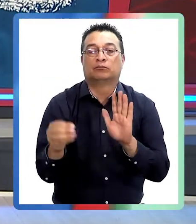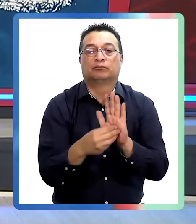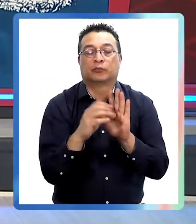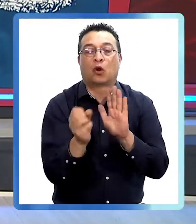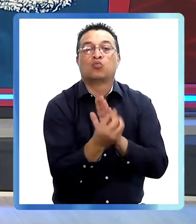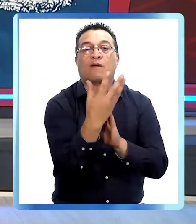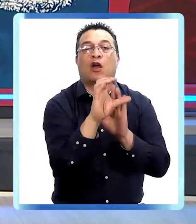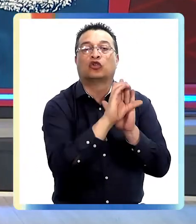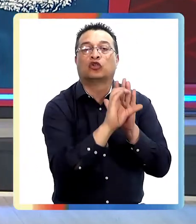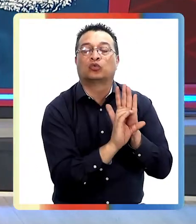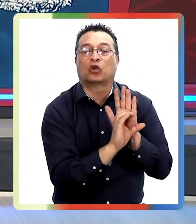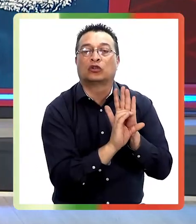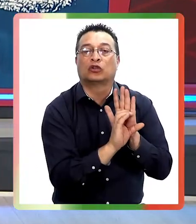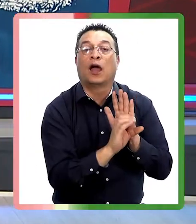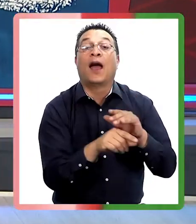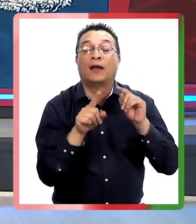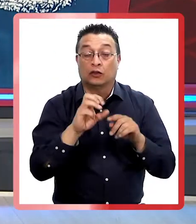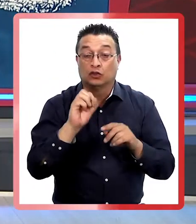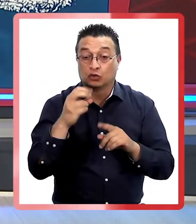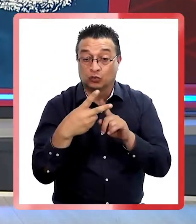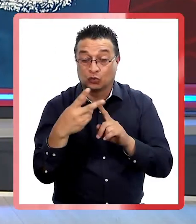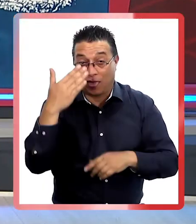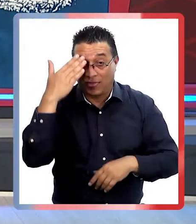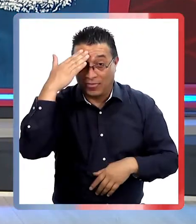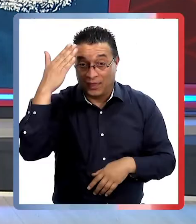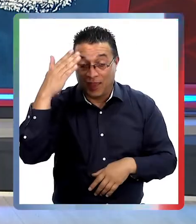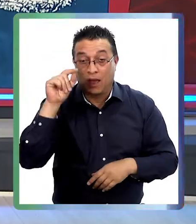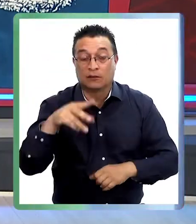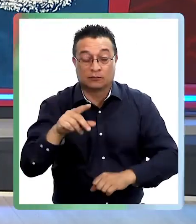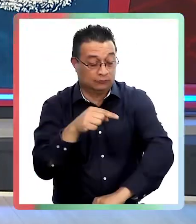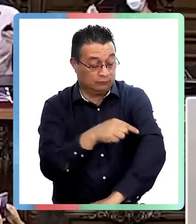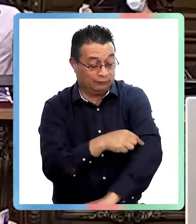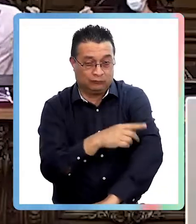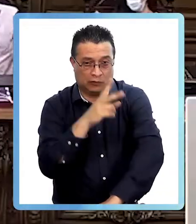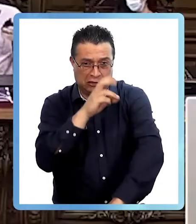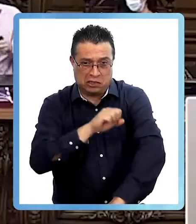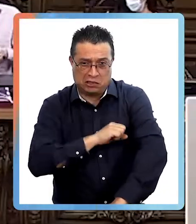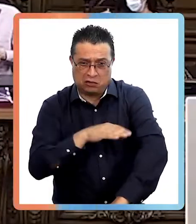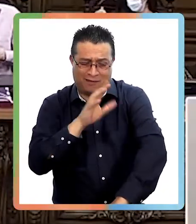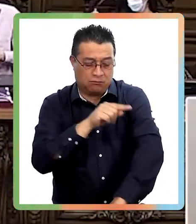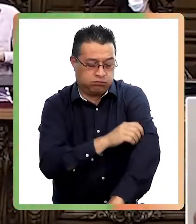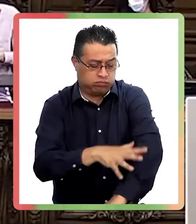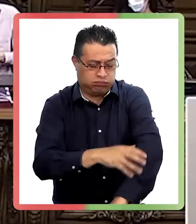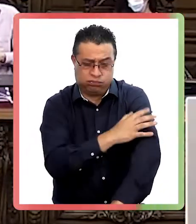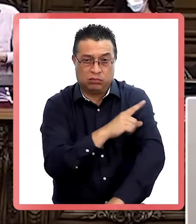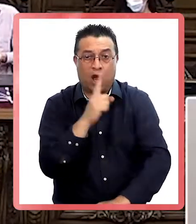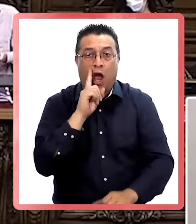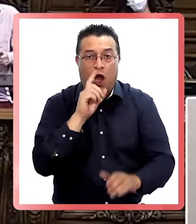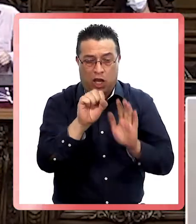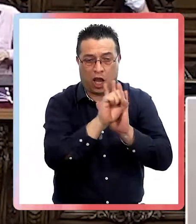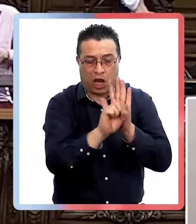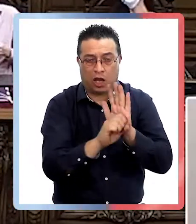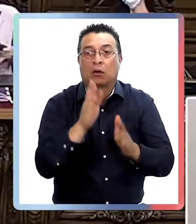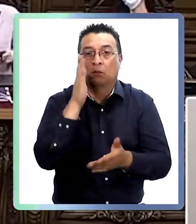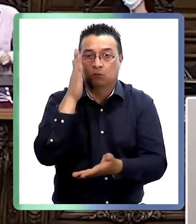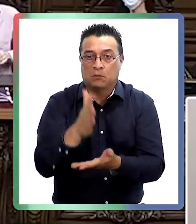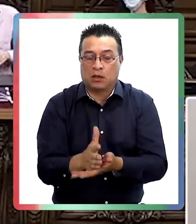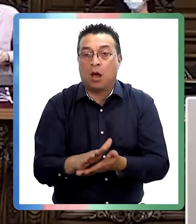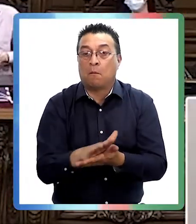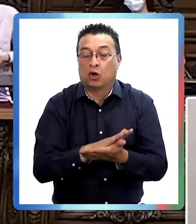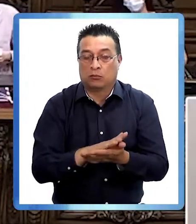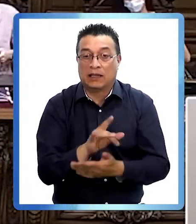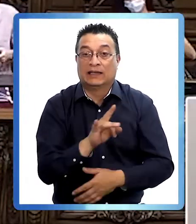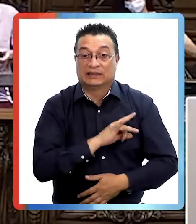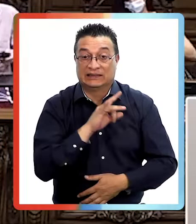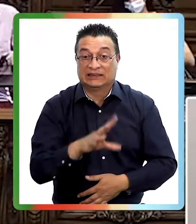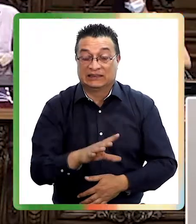nueva constitución. Y en la segunda jornada, en materia de descentralización, se aprobaron algunos artículos que establecen, por ejemplo, que